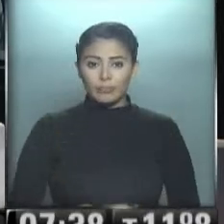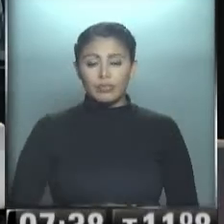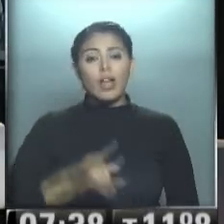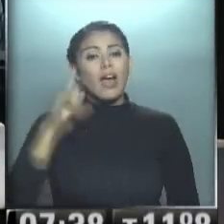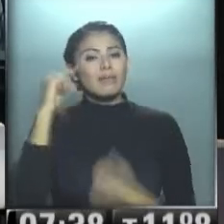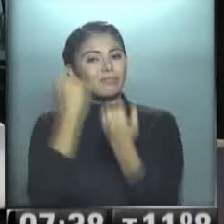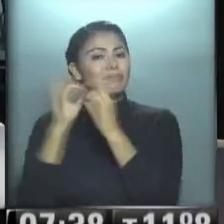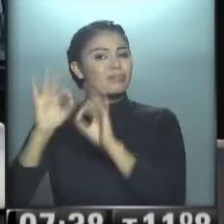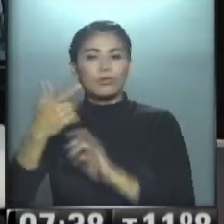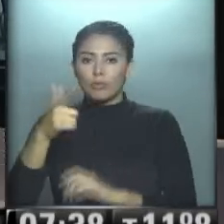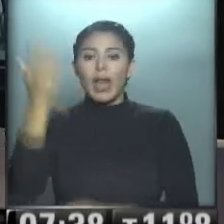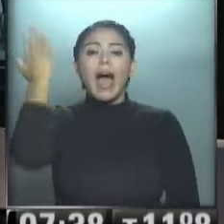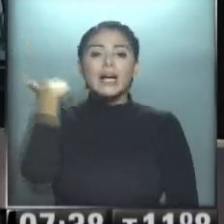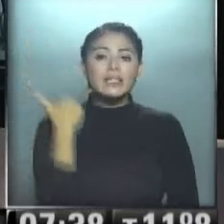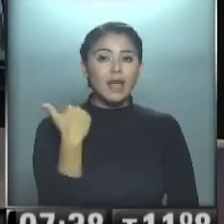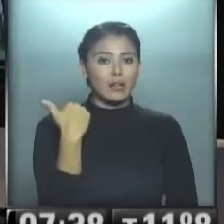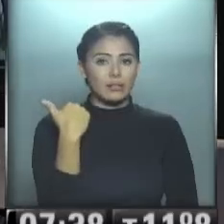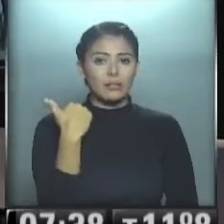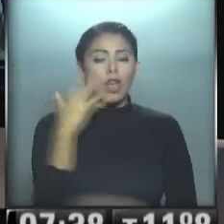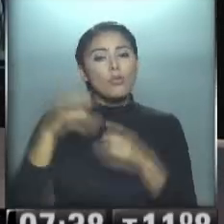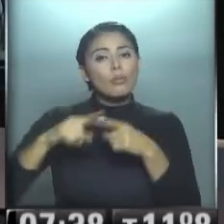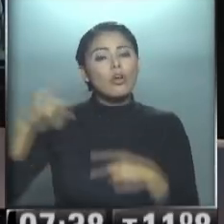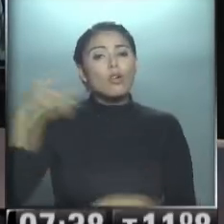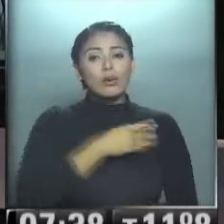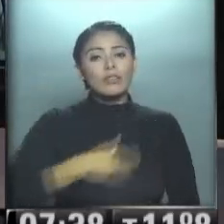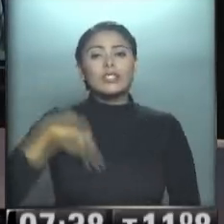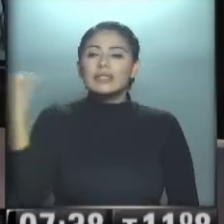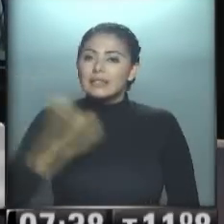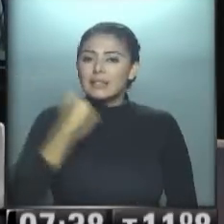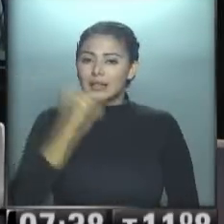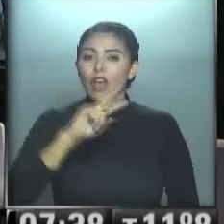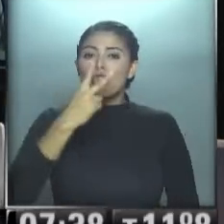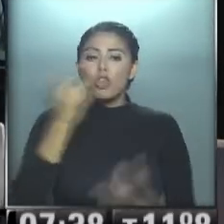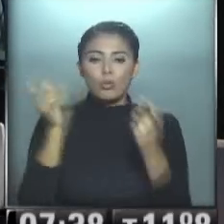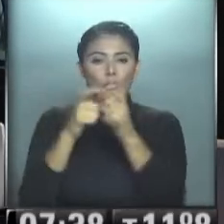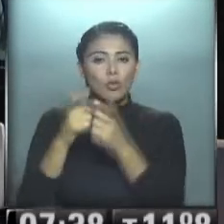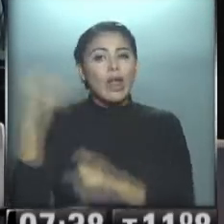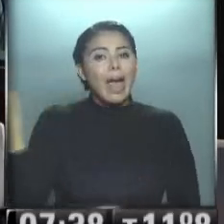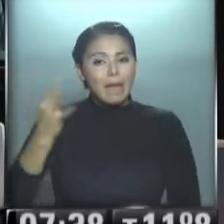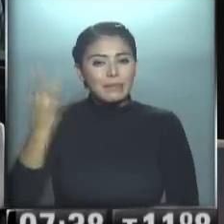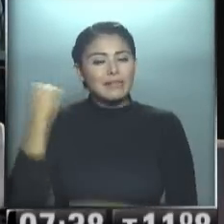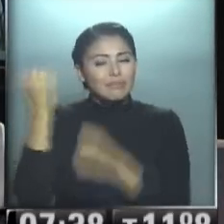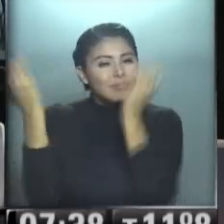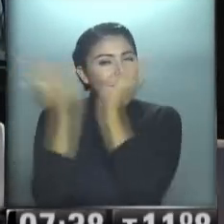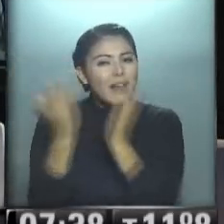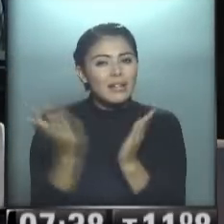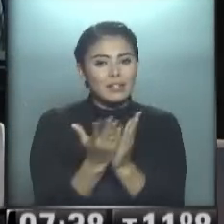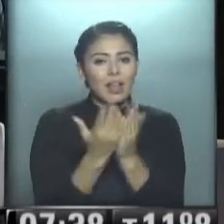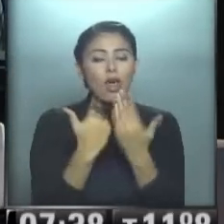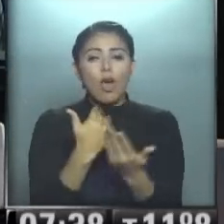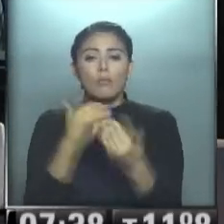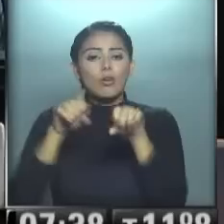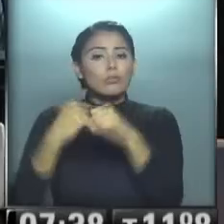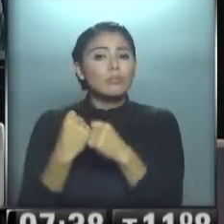hubo quórum fue en la jornada de ayer. La oposición intentó dos sesiones especiales, analizar para derogar